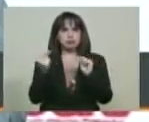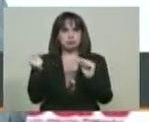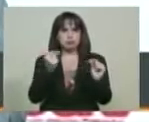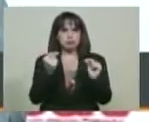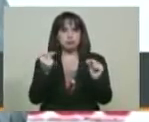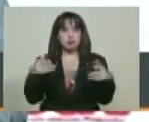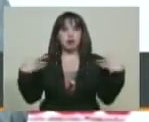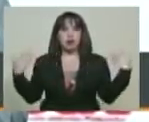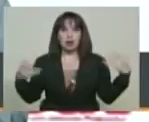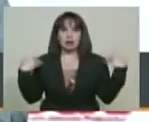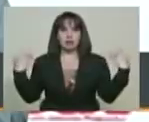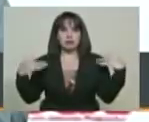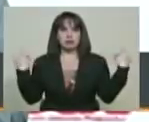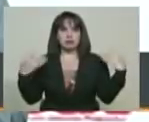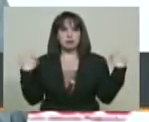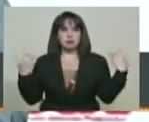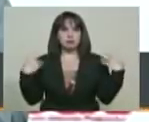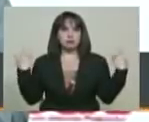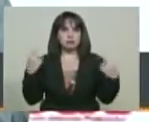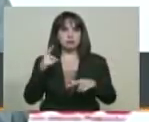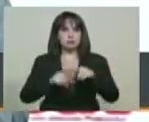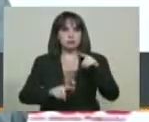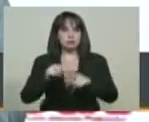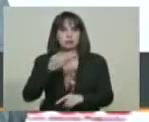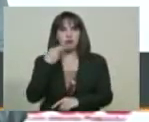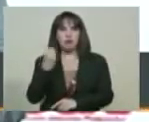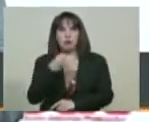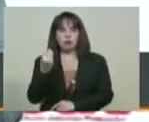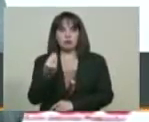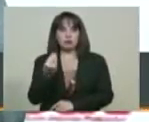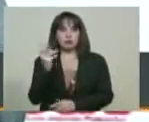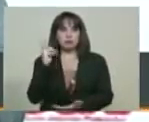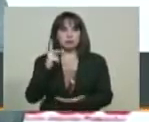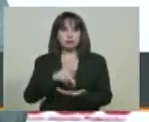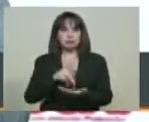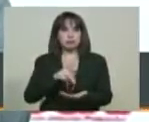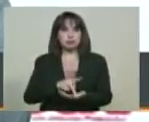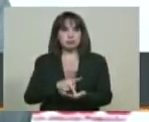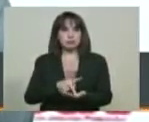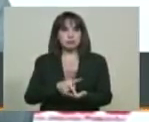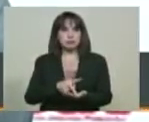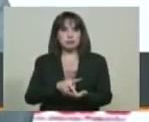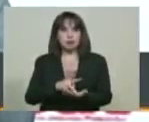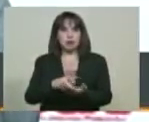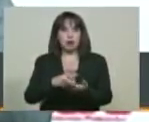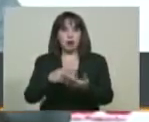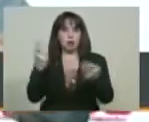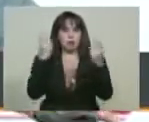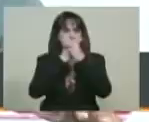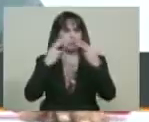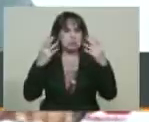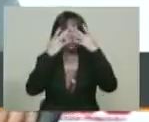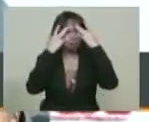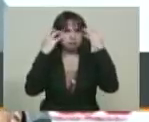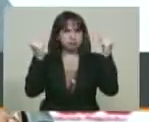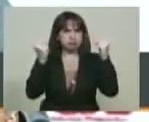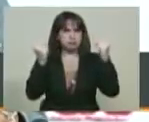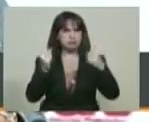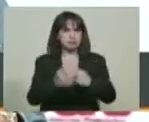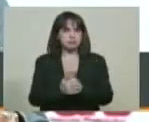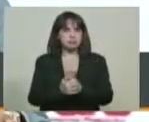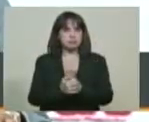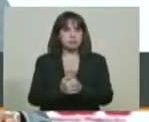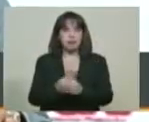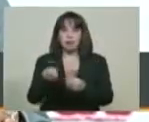Una gran alegría tener una juventud con tanto compromiso, tanta inteligencia, con